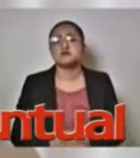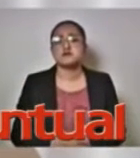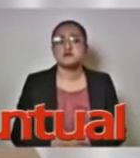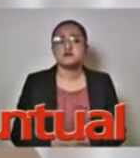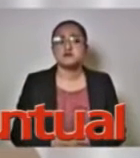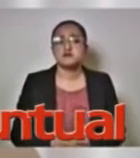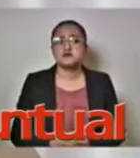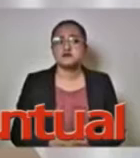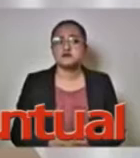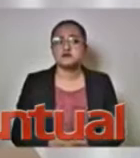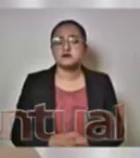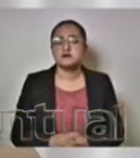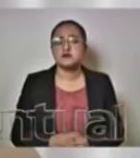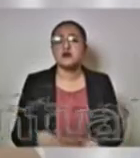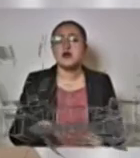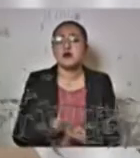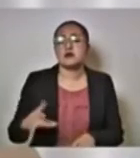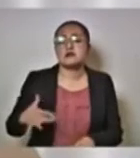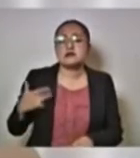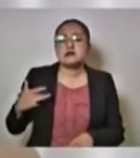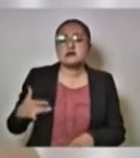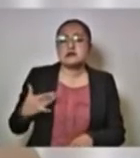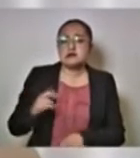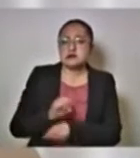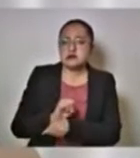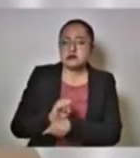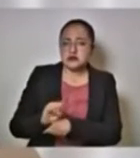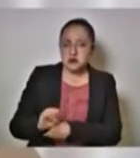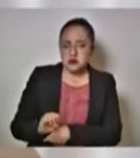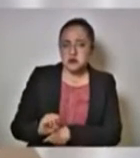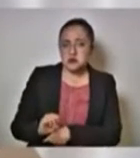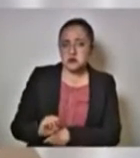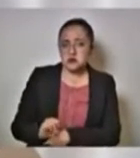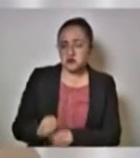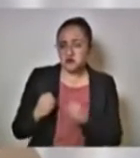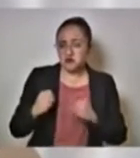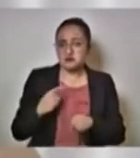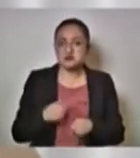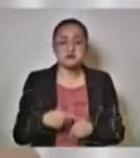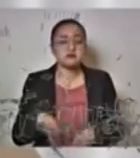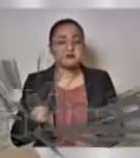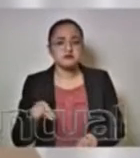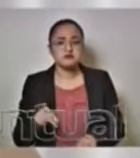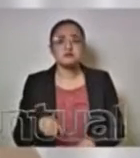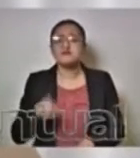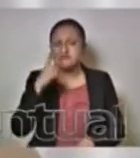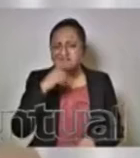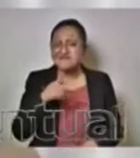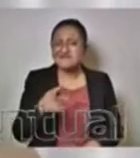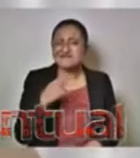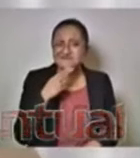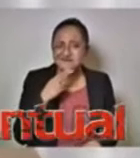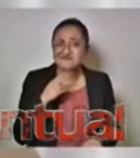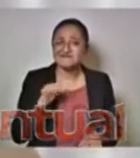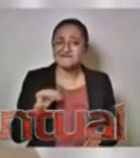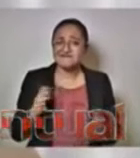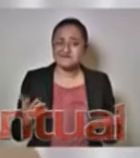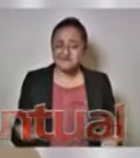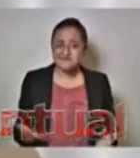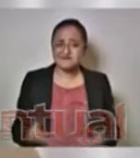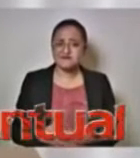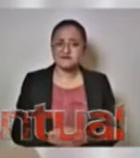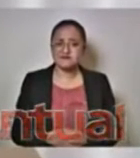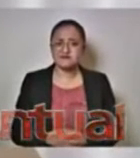son síntomas leves y entonces pero para eso nos sirven para eso nos